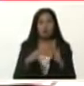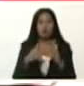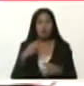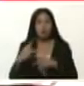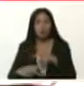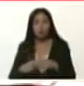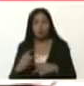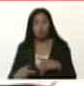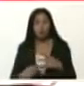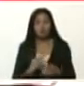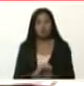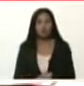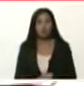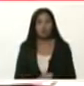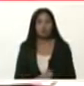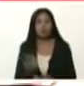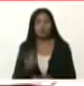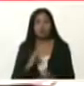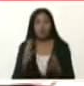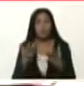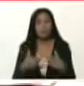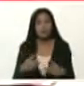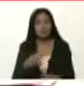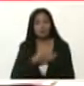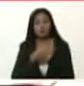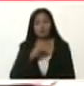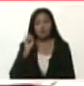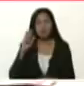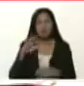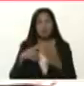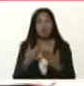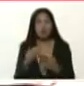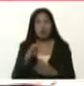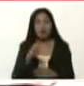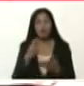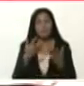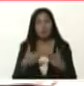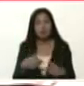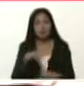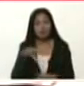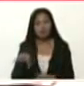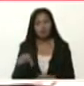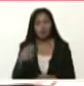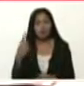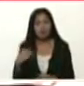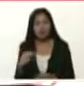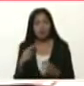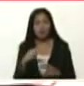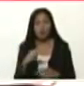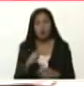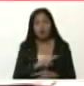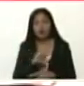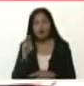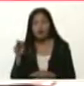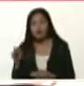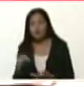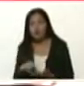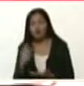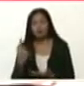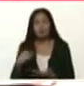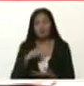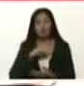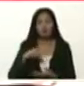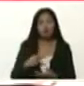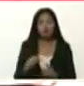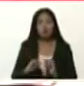productiva entre las empresas socialistas, las empresas del Estado que tenemos a nivel regional y todas las